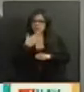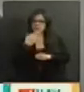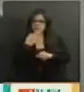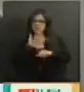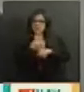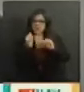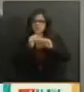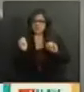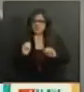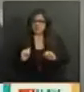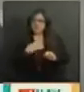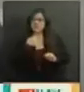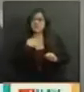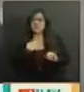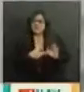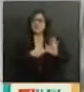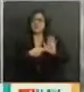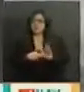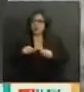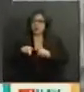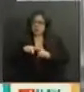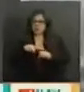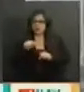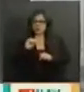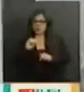de ver esta exposición con este ambiente, sí.